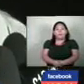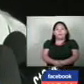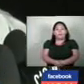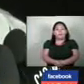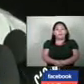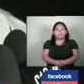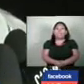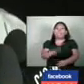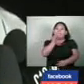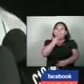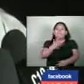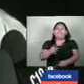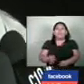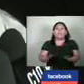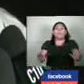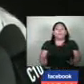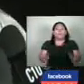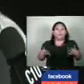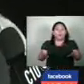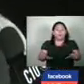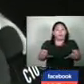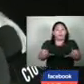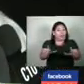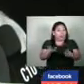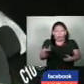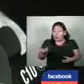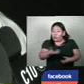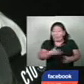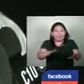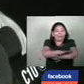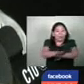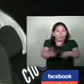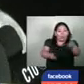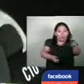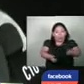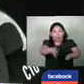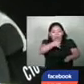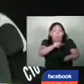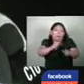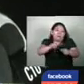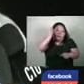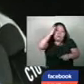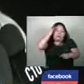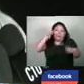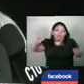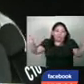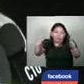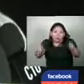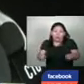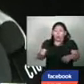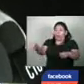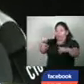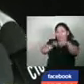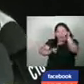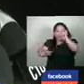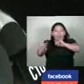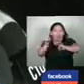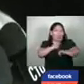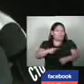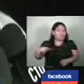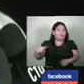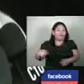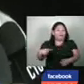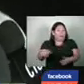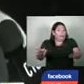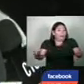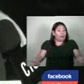Y realmente pues la idea es que no hayan conductores peligrosos. Sin embargo, las celebraciones y el alcohol pues están a la vuelta de la esquina y siempre